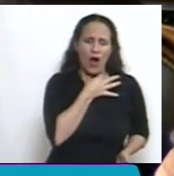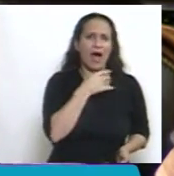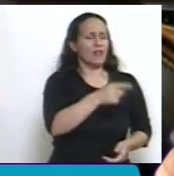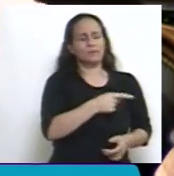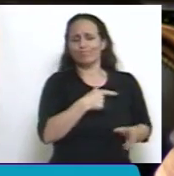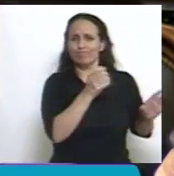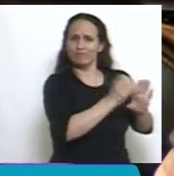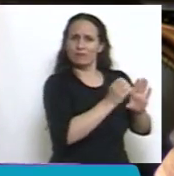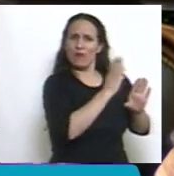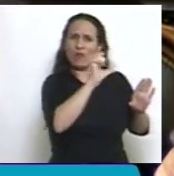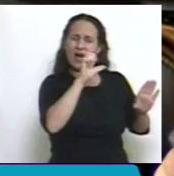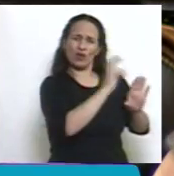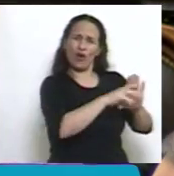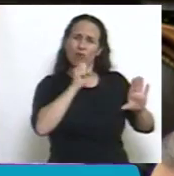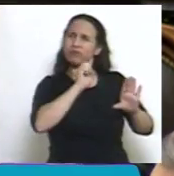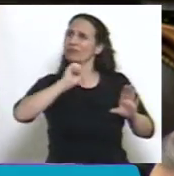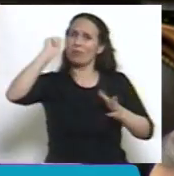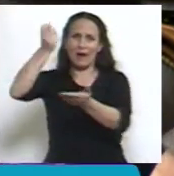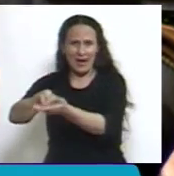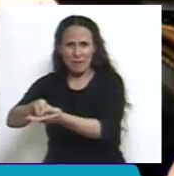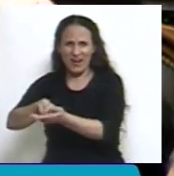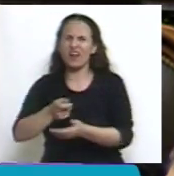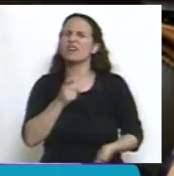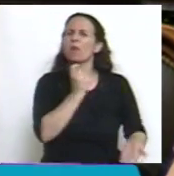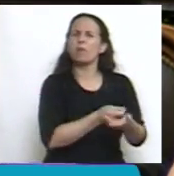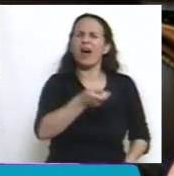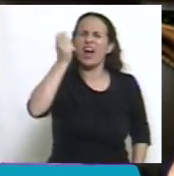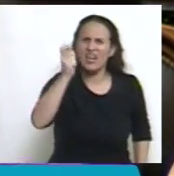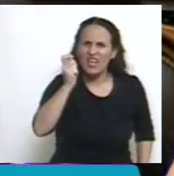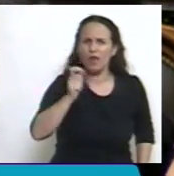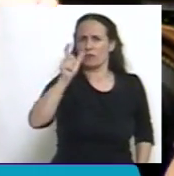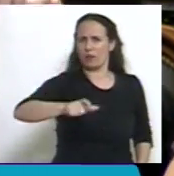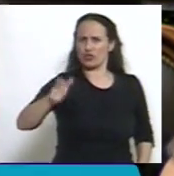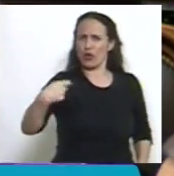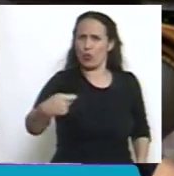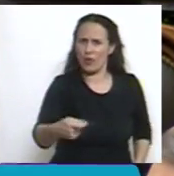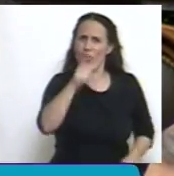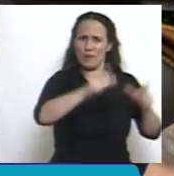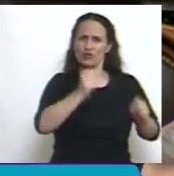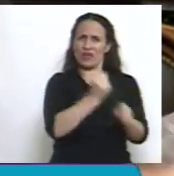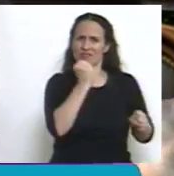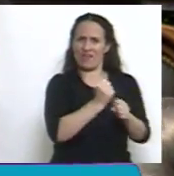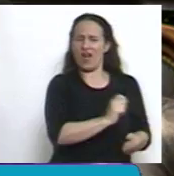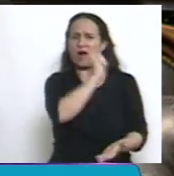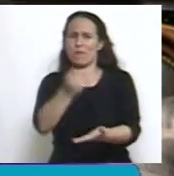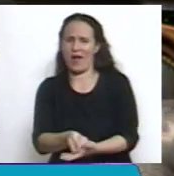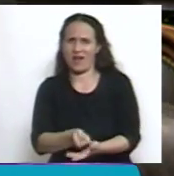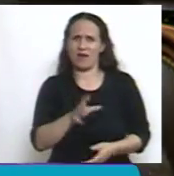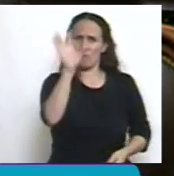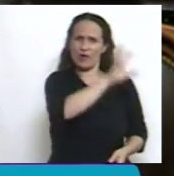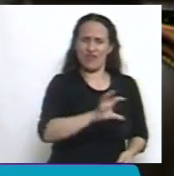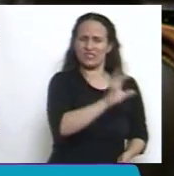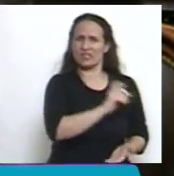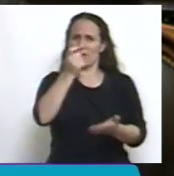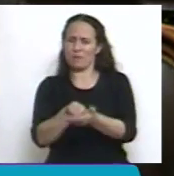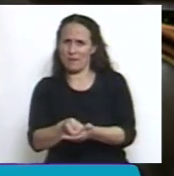lo pagaron los jubilados, lo pagan los jubilados, lo pagan los asalariados, lo pagan las provincias.